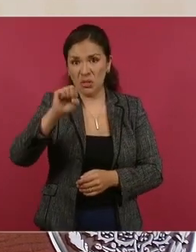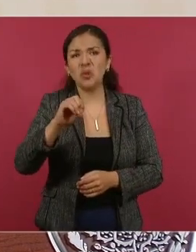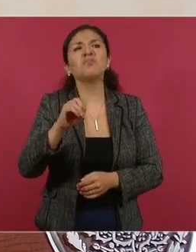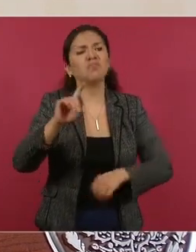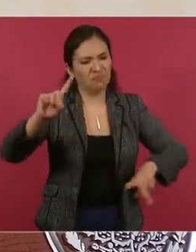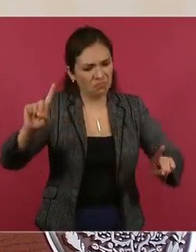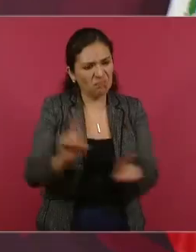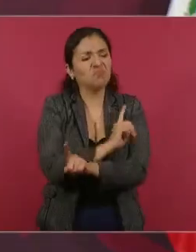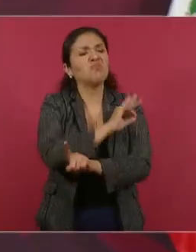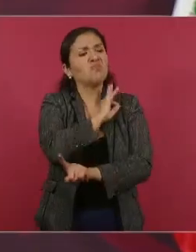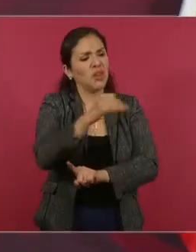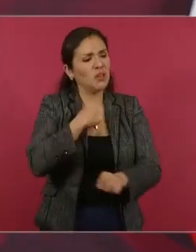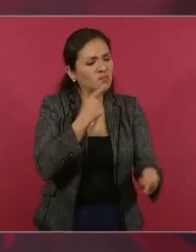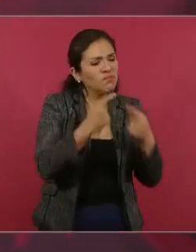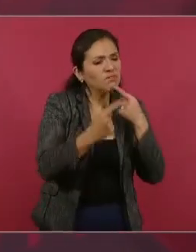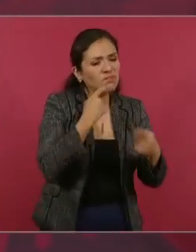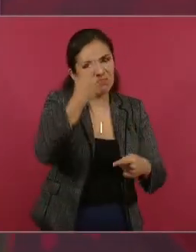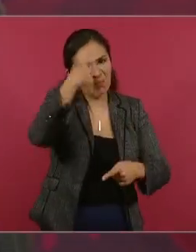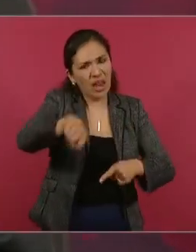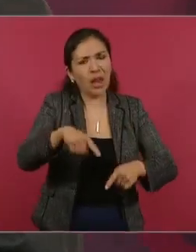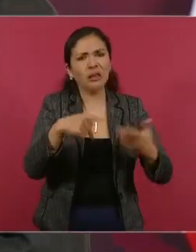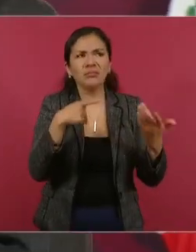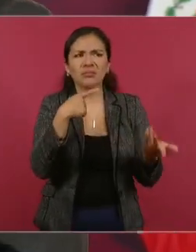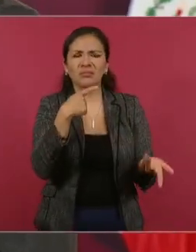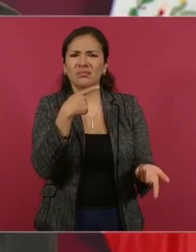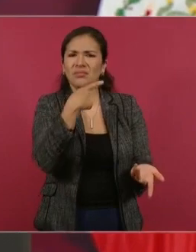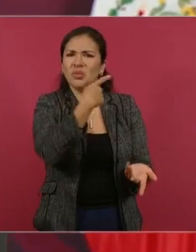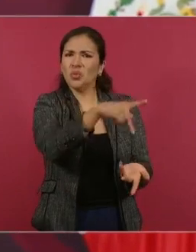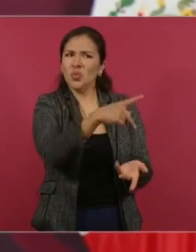si es facultad de la Cámara de Diputados.